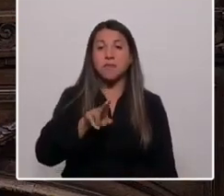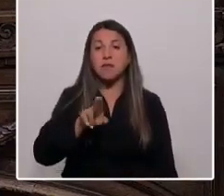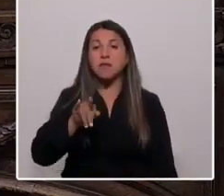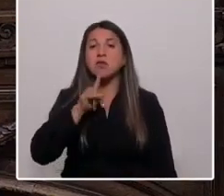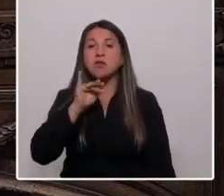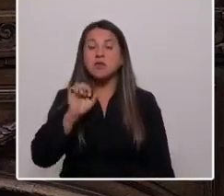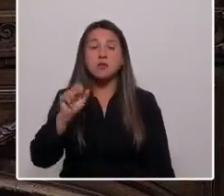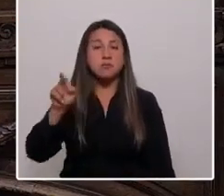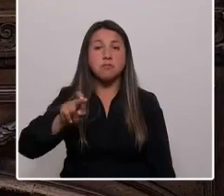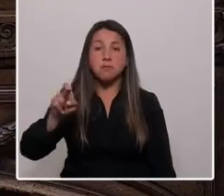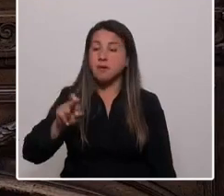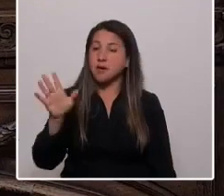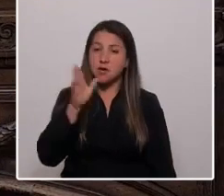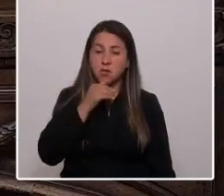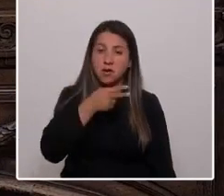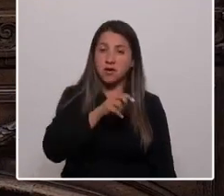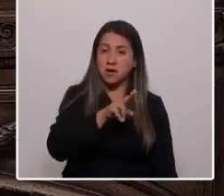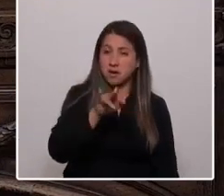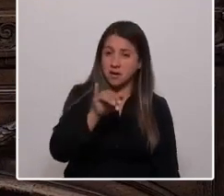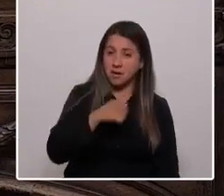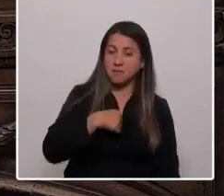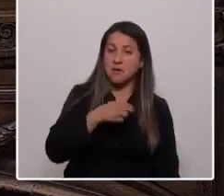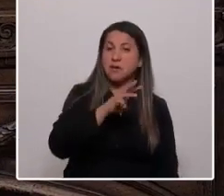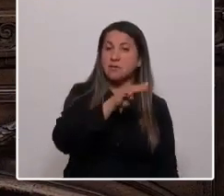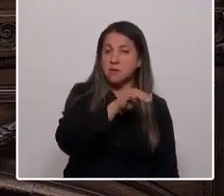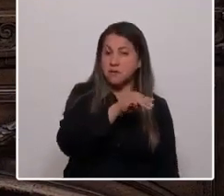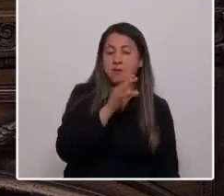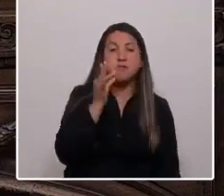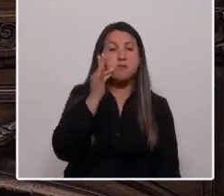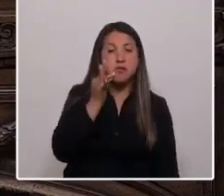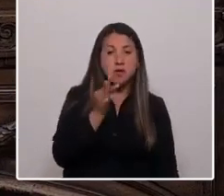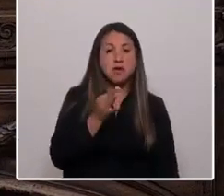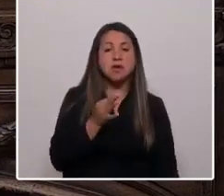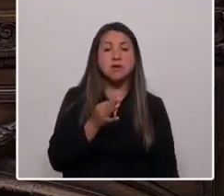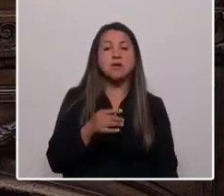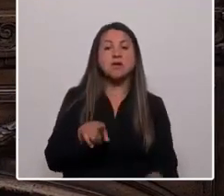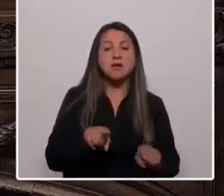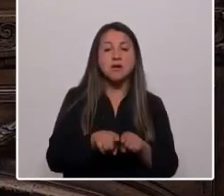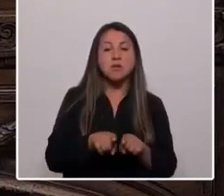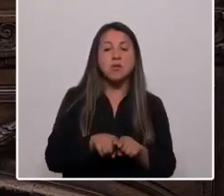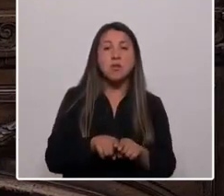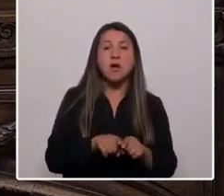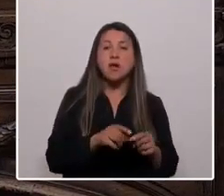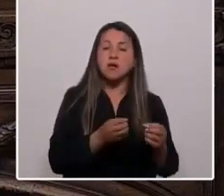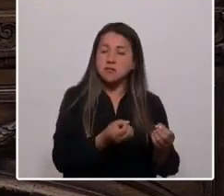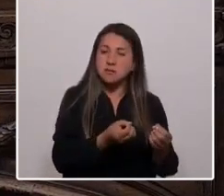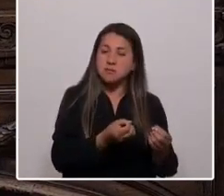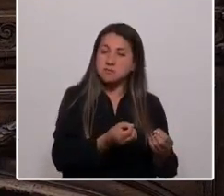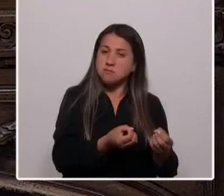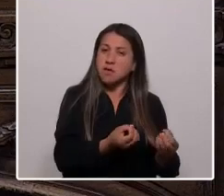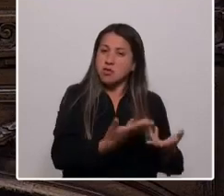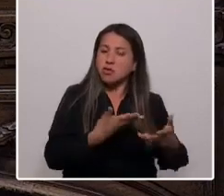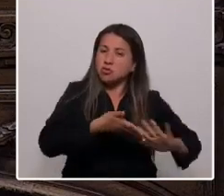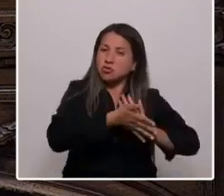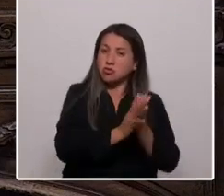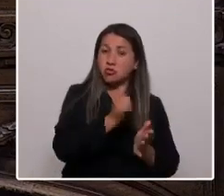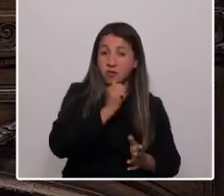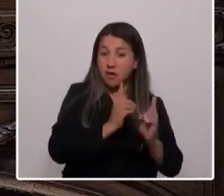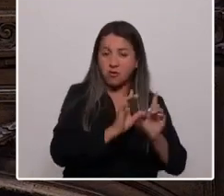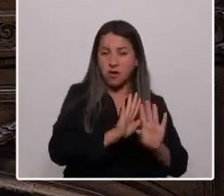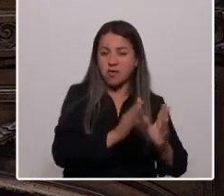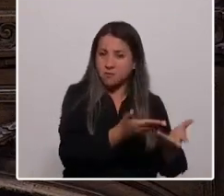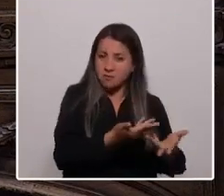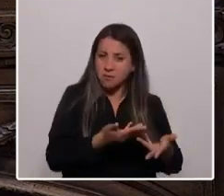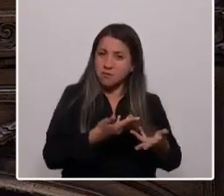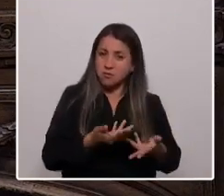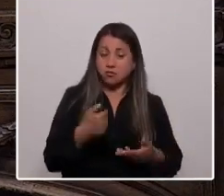herrera por mi madre una mujer que contra todo procuro que nada me faltase soy al igual que la gran parte de los que estando aquí